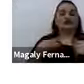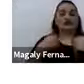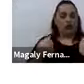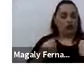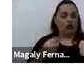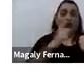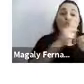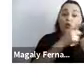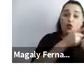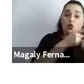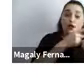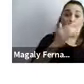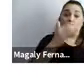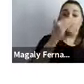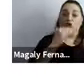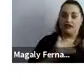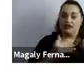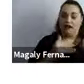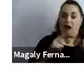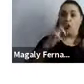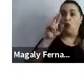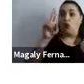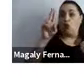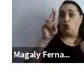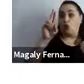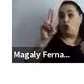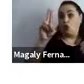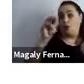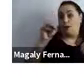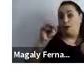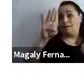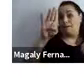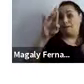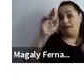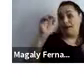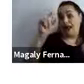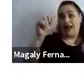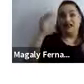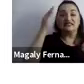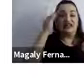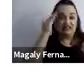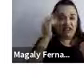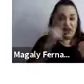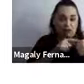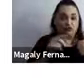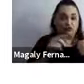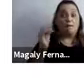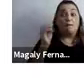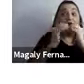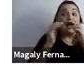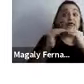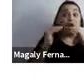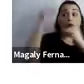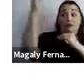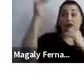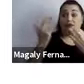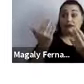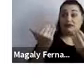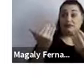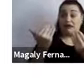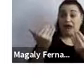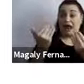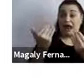cierto umbral, sabemos que cuanto más aumenta la esperanza de vida, perdón, la renta, los